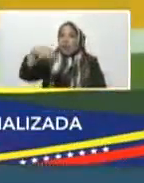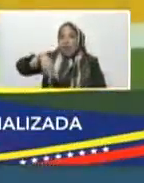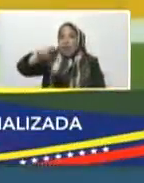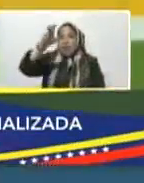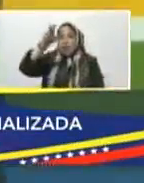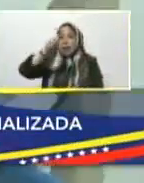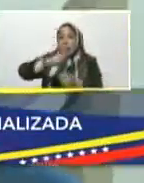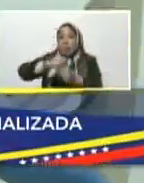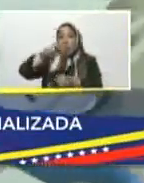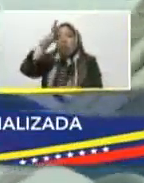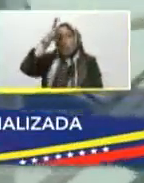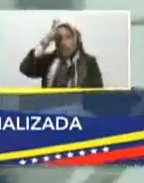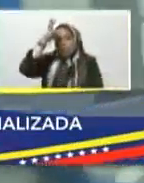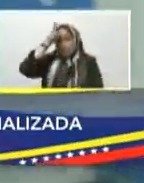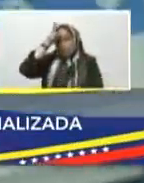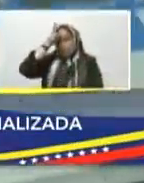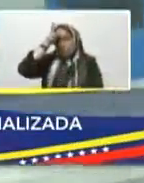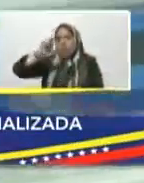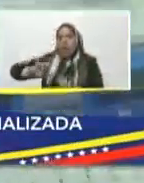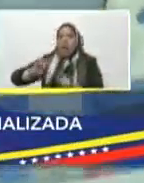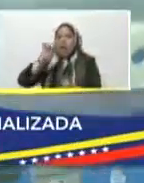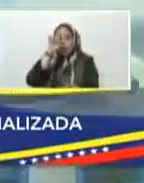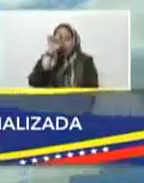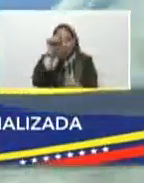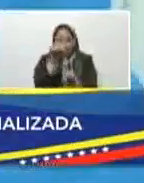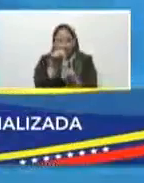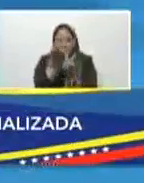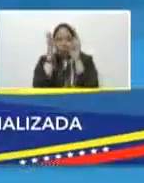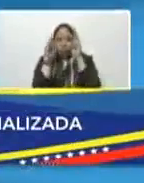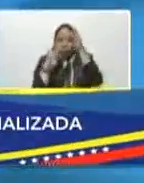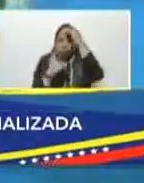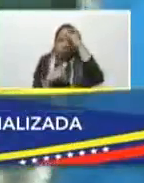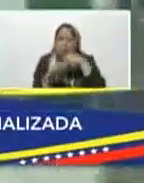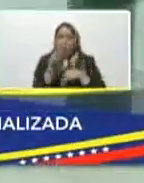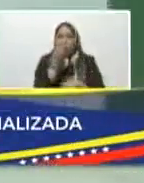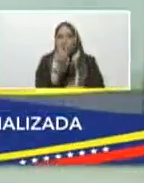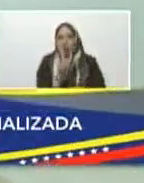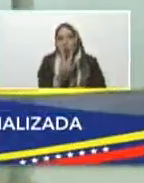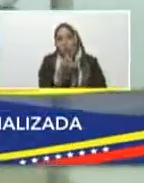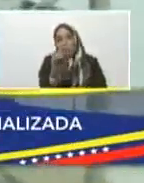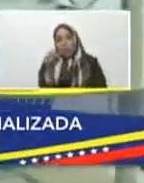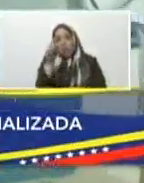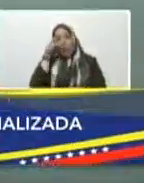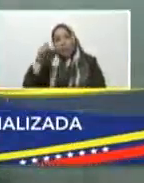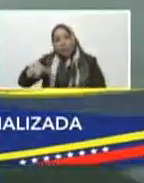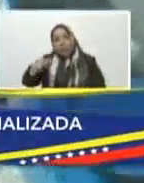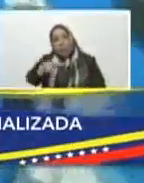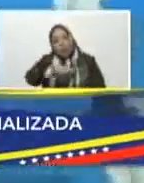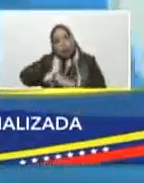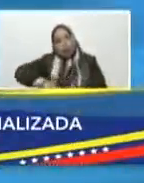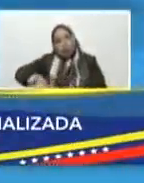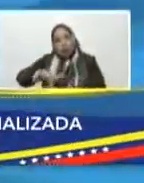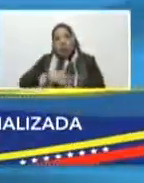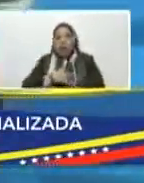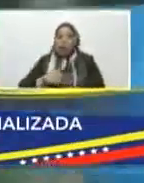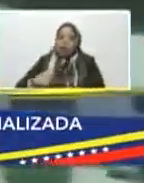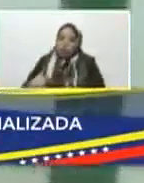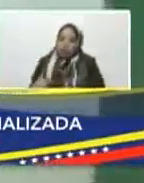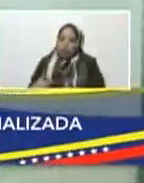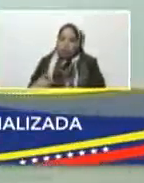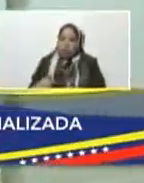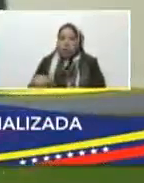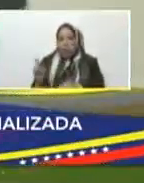Falcón para superar de manera directa en atención más de 200 mil habitantes. Yo quisiera, presidente, mostrarle